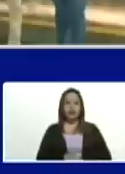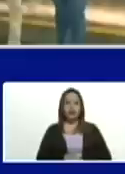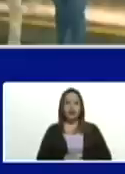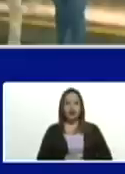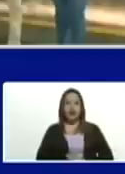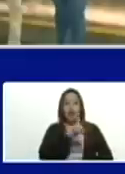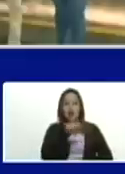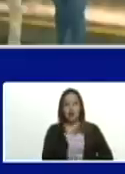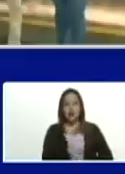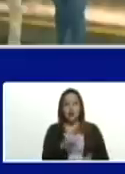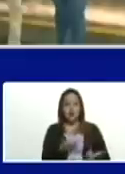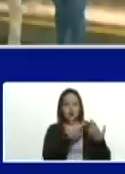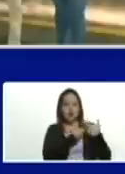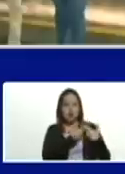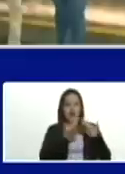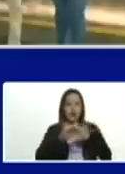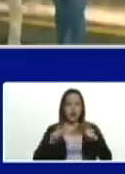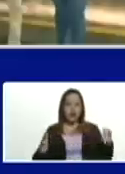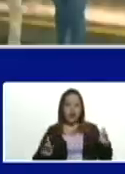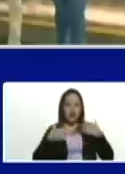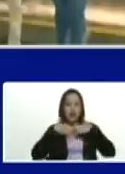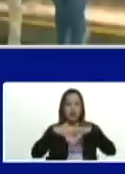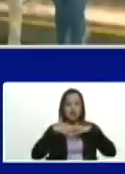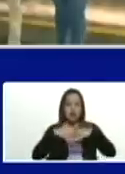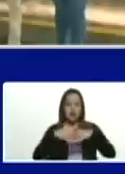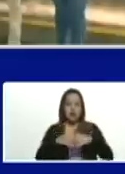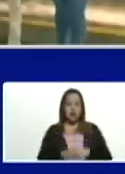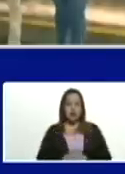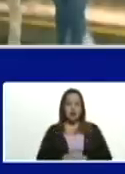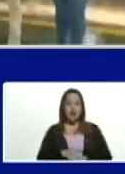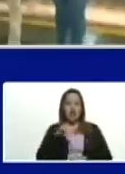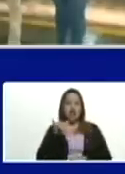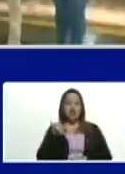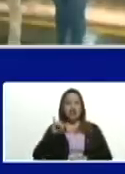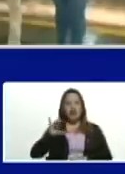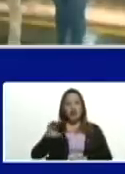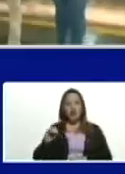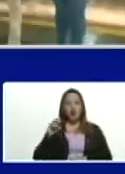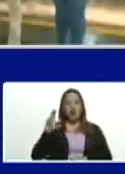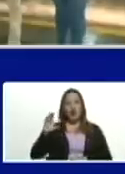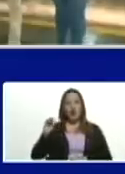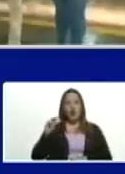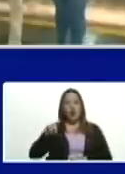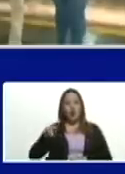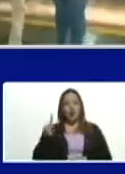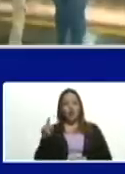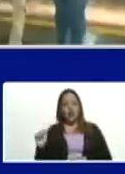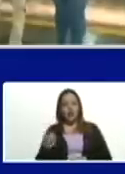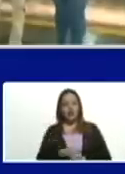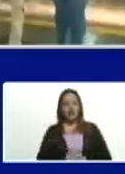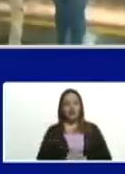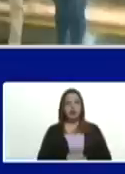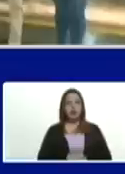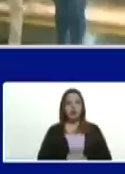la gerente de la planta, Gioconda Páez. Rafael Lacaba,